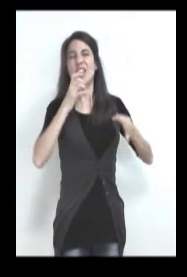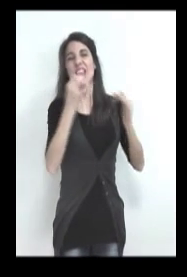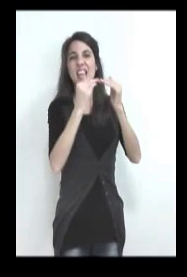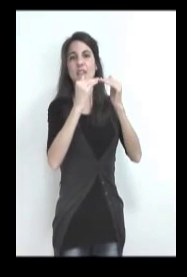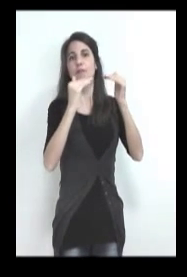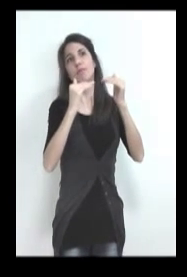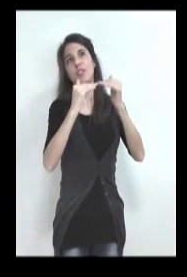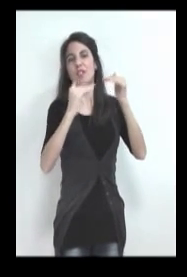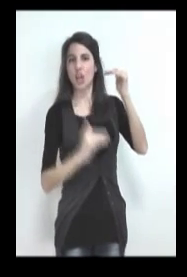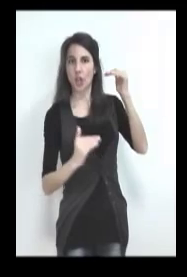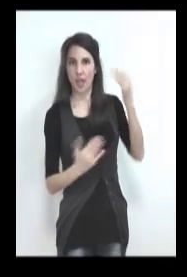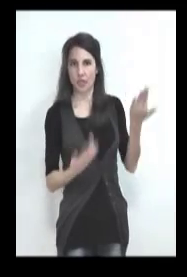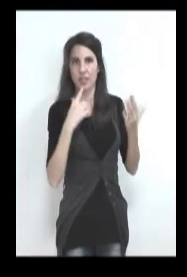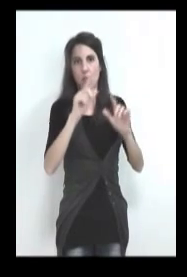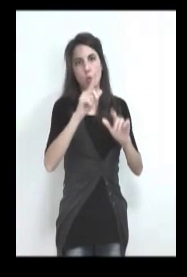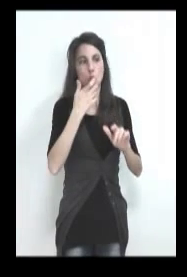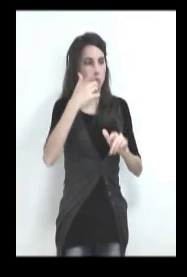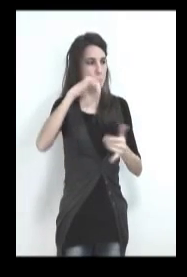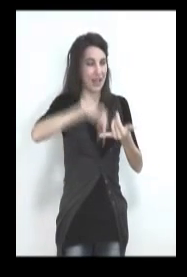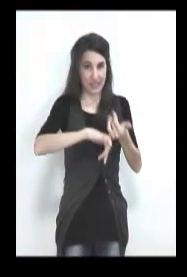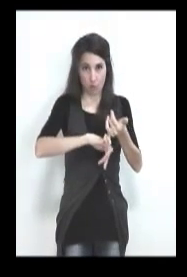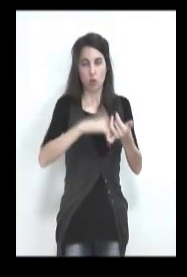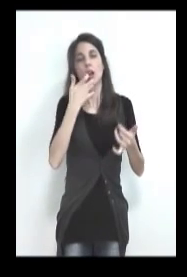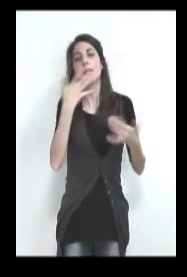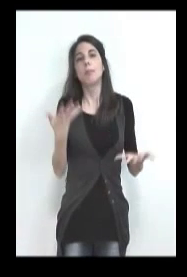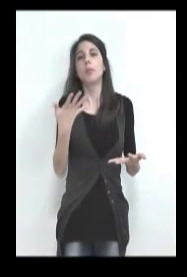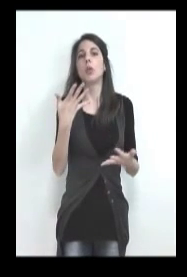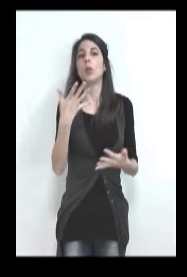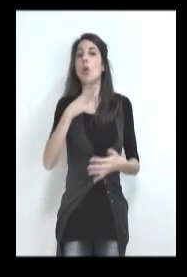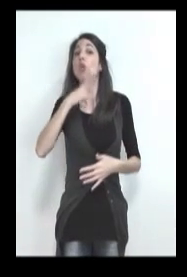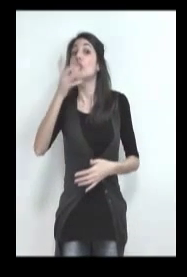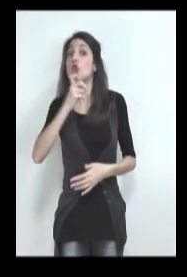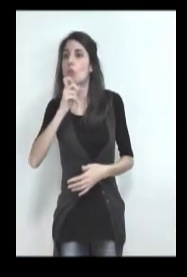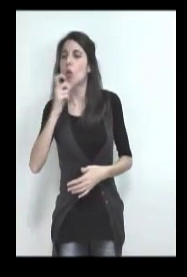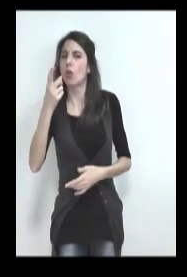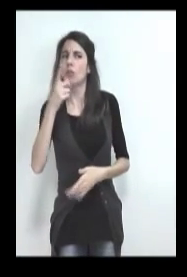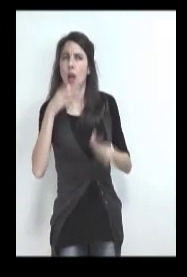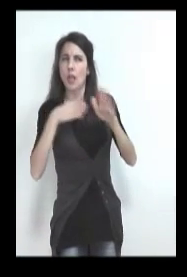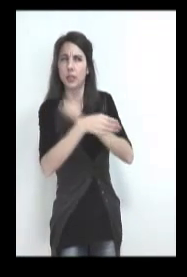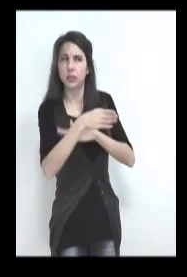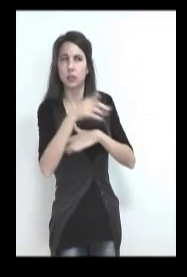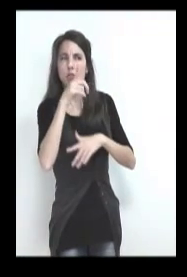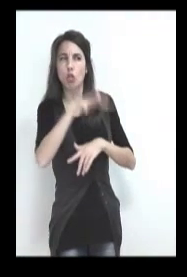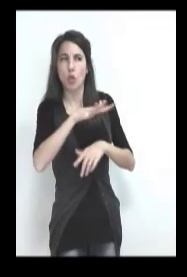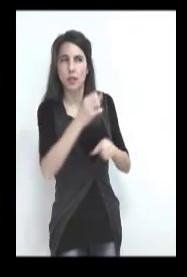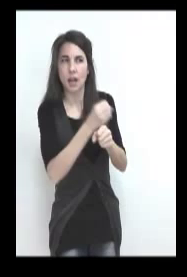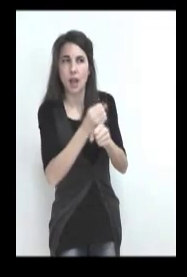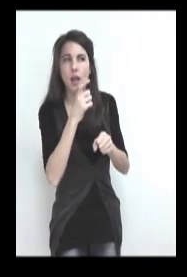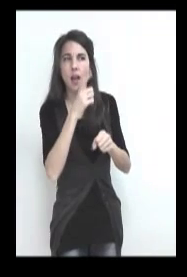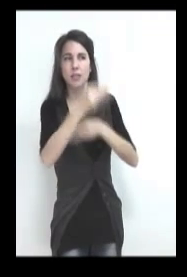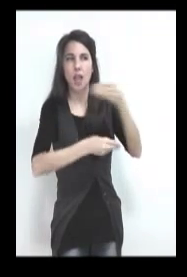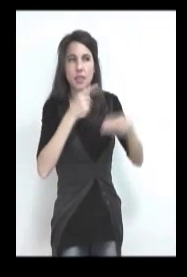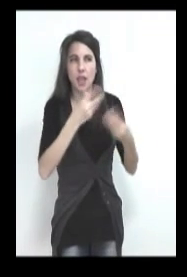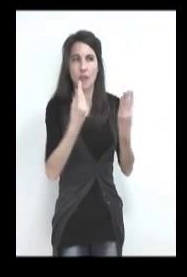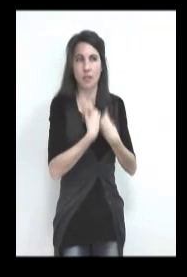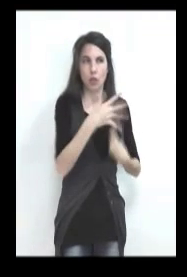de las llamadas, desde dónde se hacían, asociado por dónde vive, dónde trabaja. es un extremo casi de chiste, ¿no? Pero